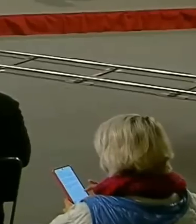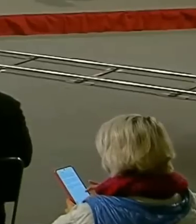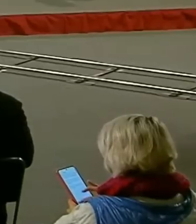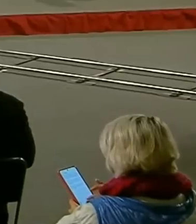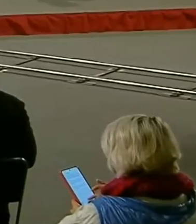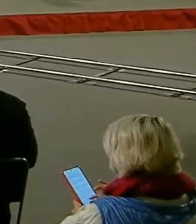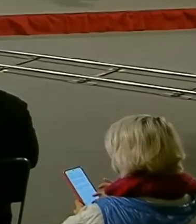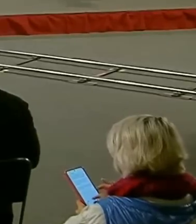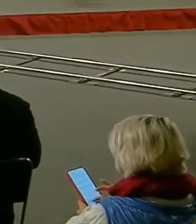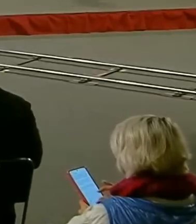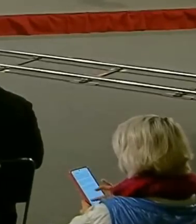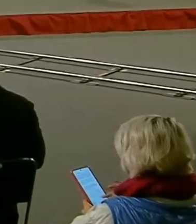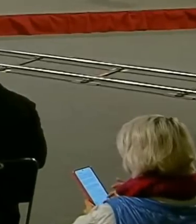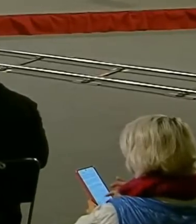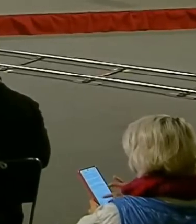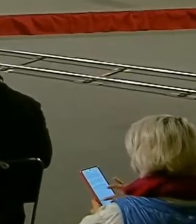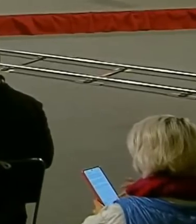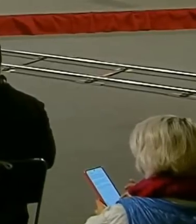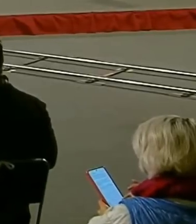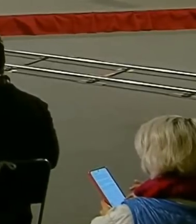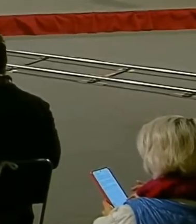Portugal, este es Brasil,